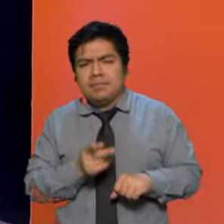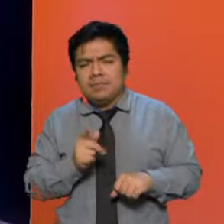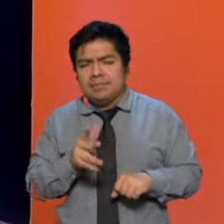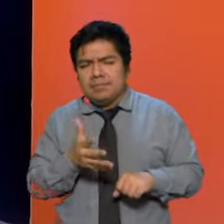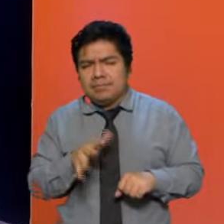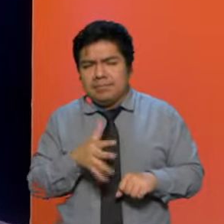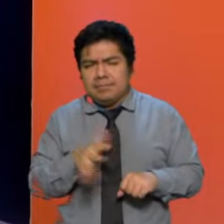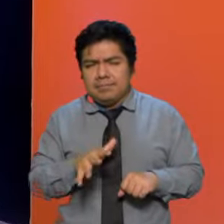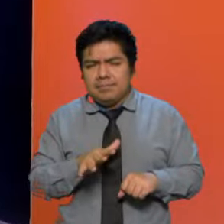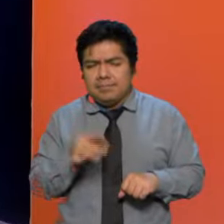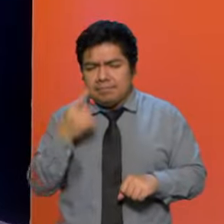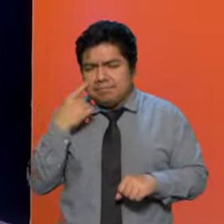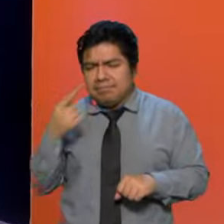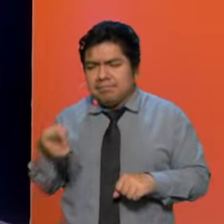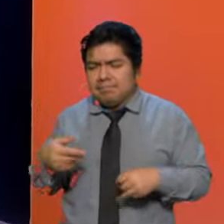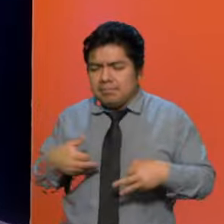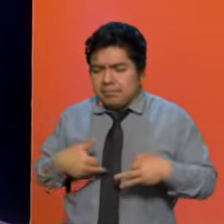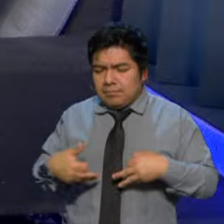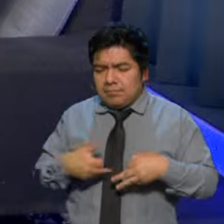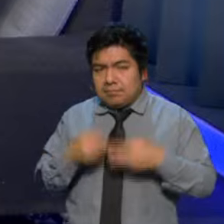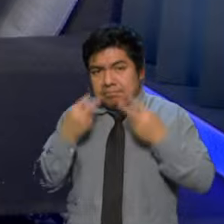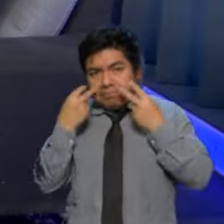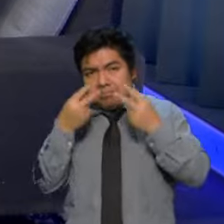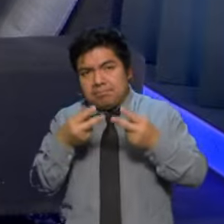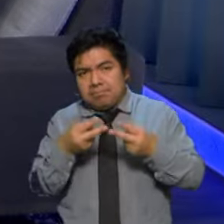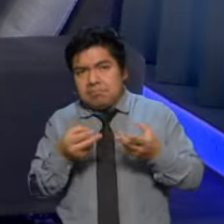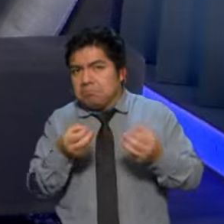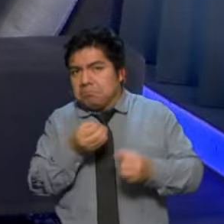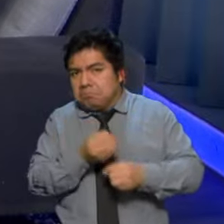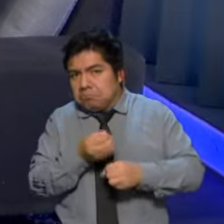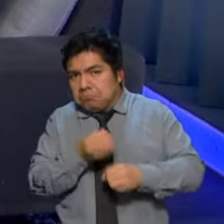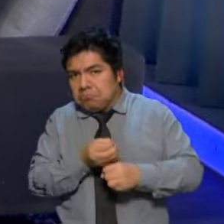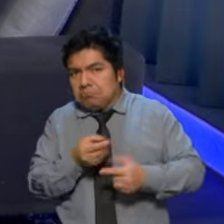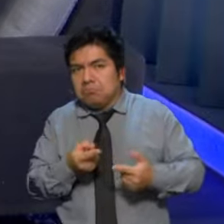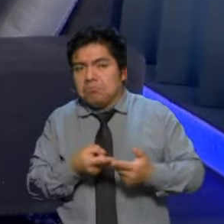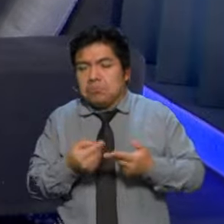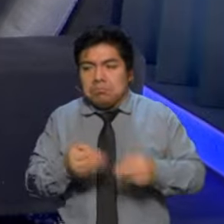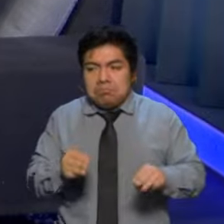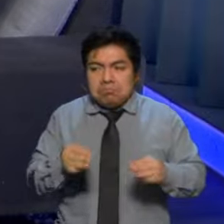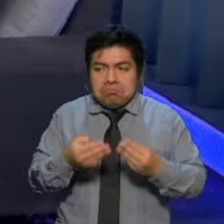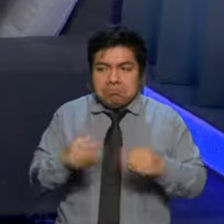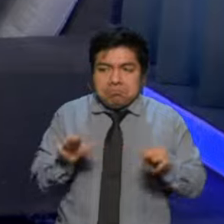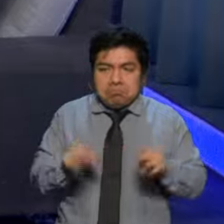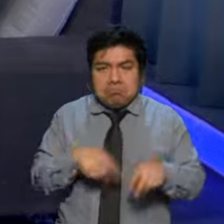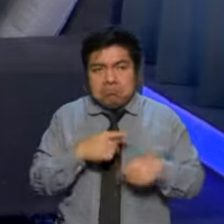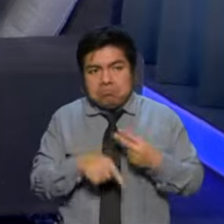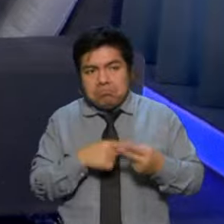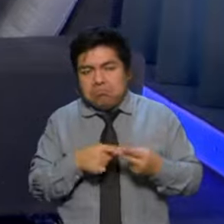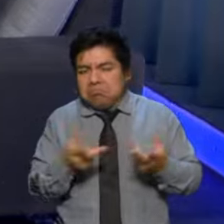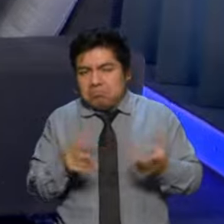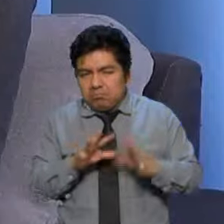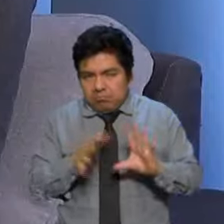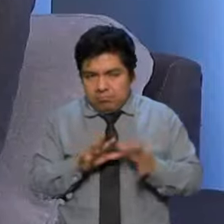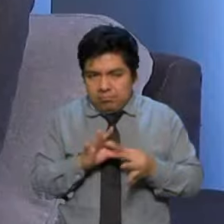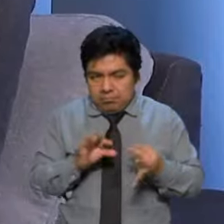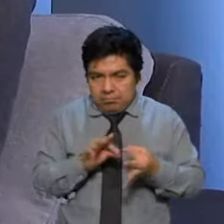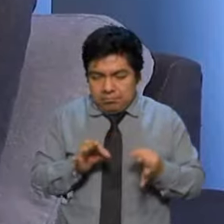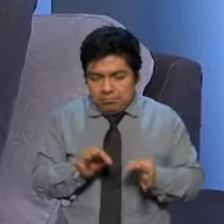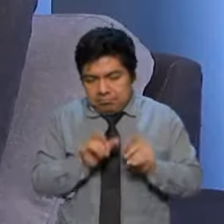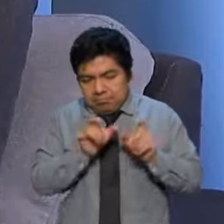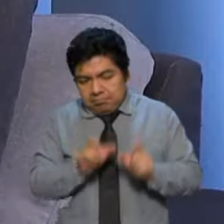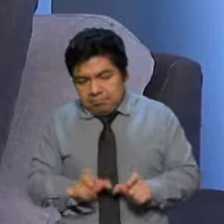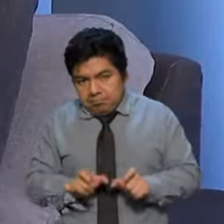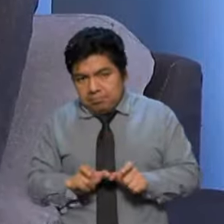o menos, ¿qué se va a encontrar el público? Que vaya, es una obra que musical, a ver. Catalogada así por